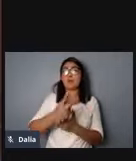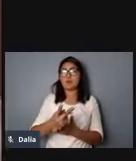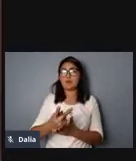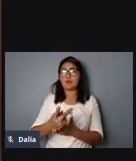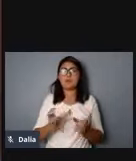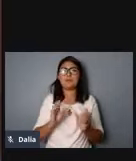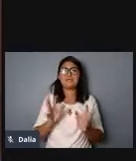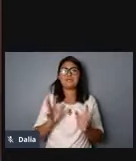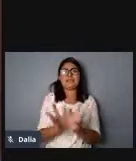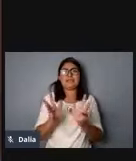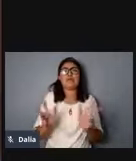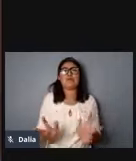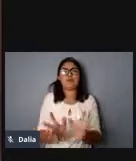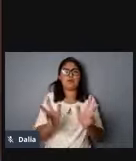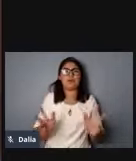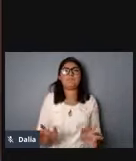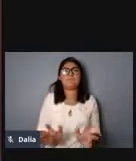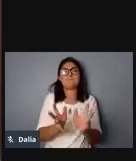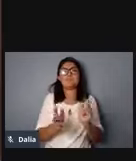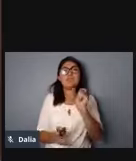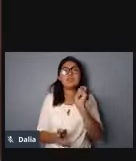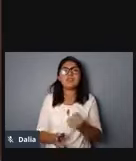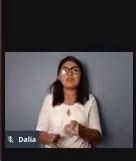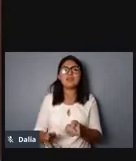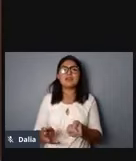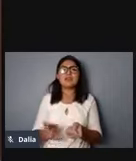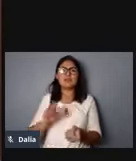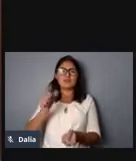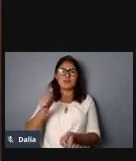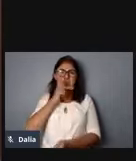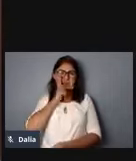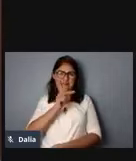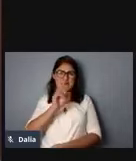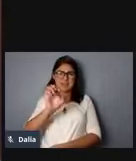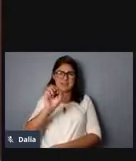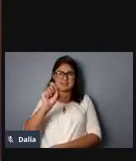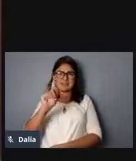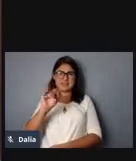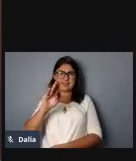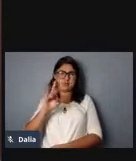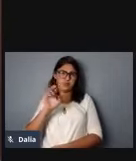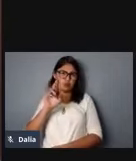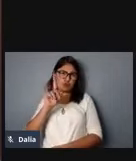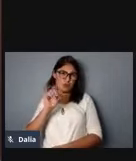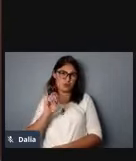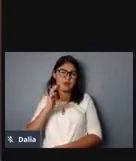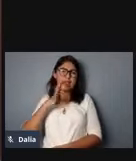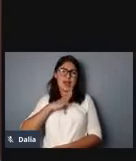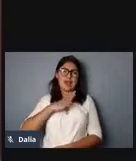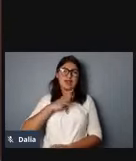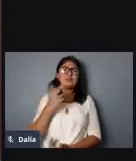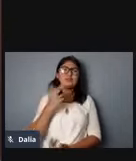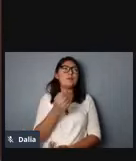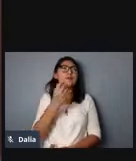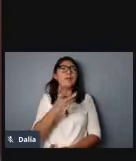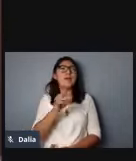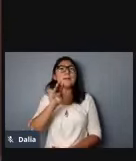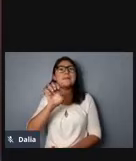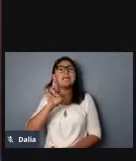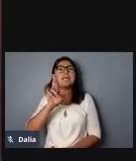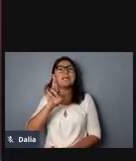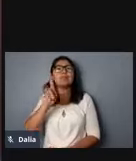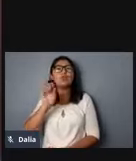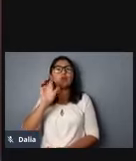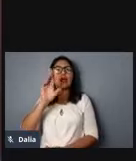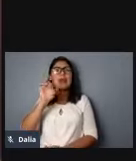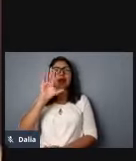estímulos, y tienen otro nombre para llamar a la meritocracia de otra manera, les hemos inventado palabras como